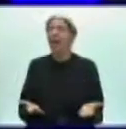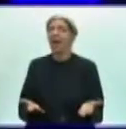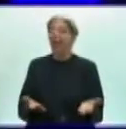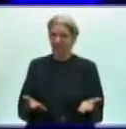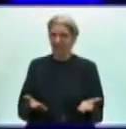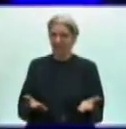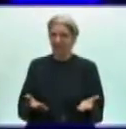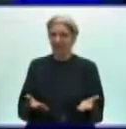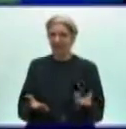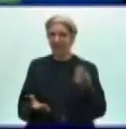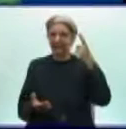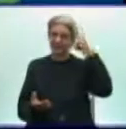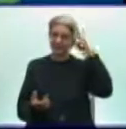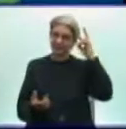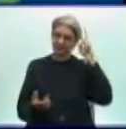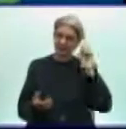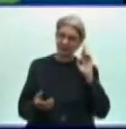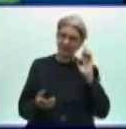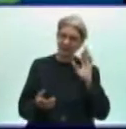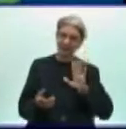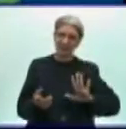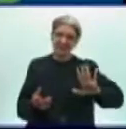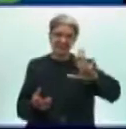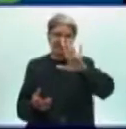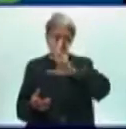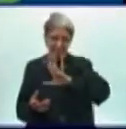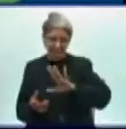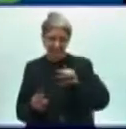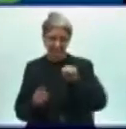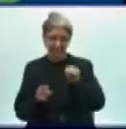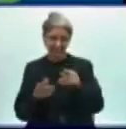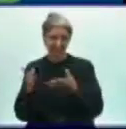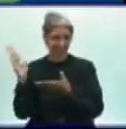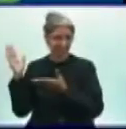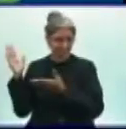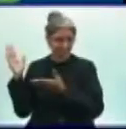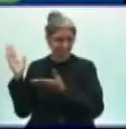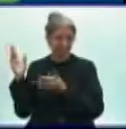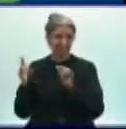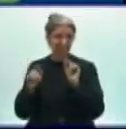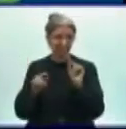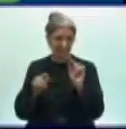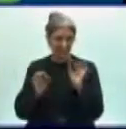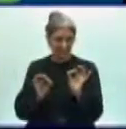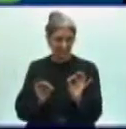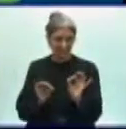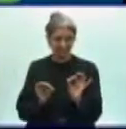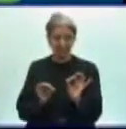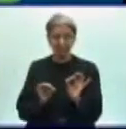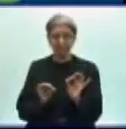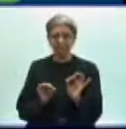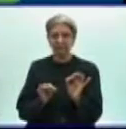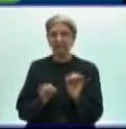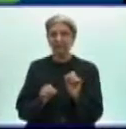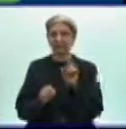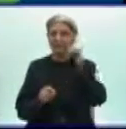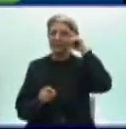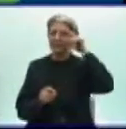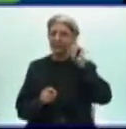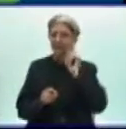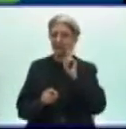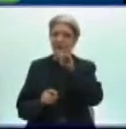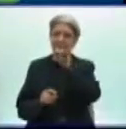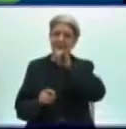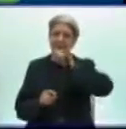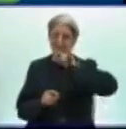comenzar recordando cuál es la región de África subsahariana. En esta región, en el siglo XIX, aún sin